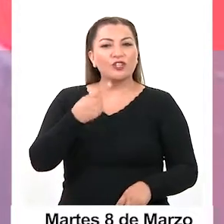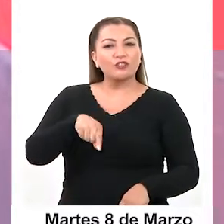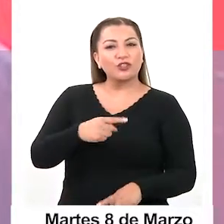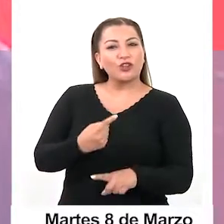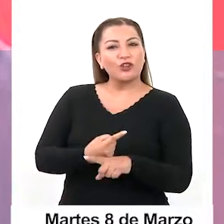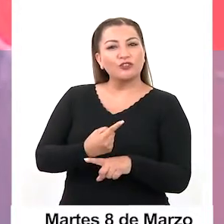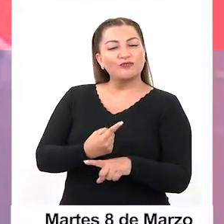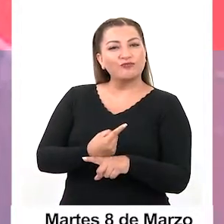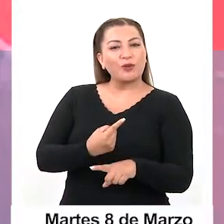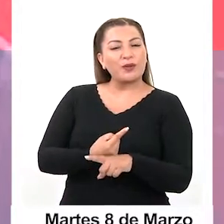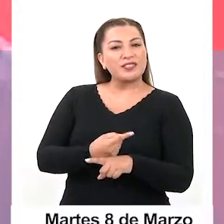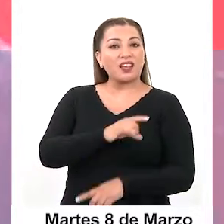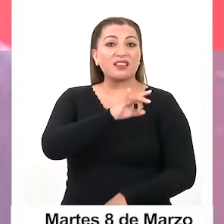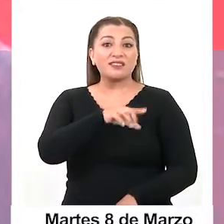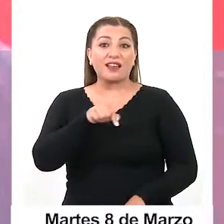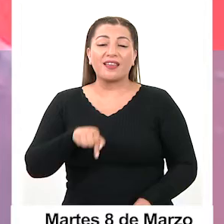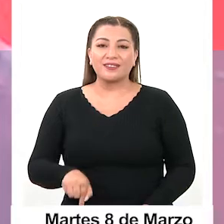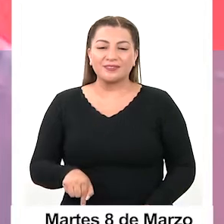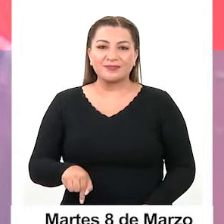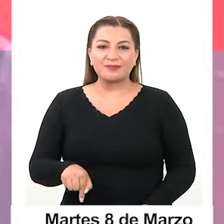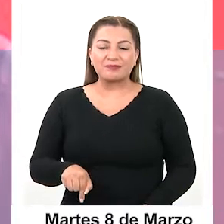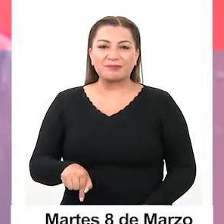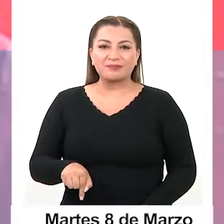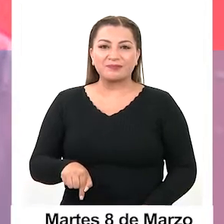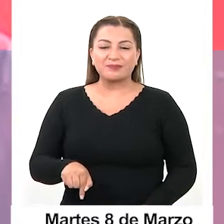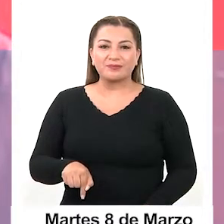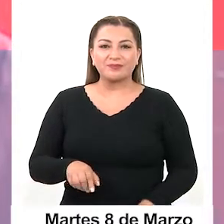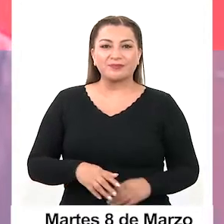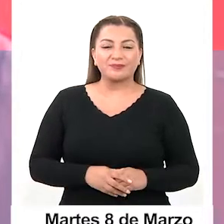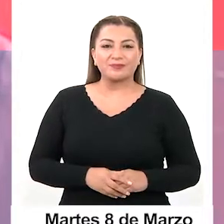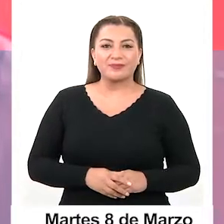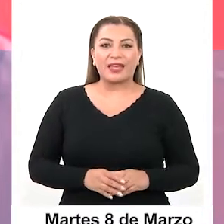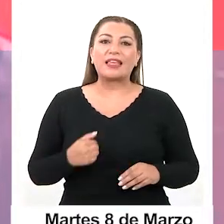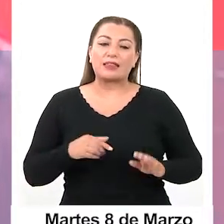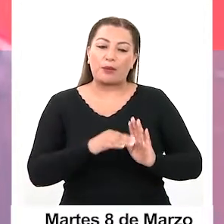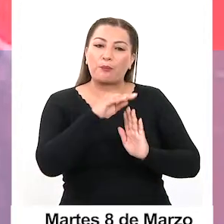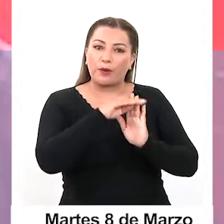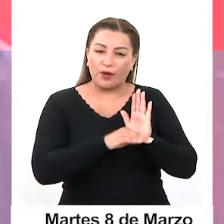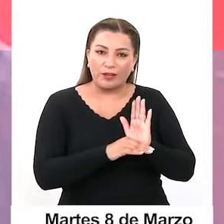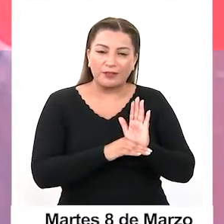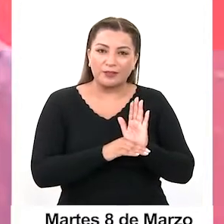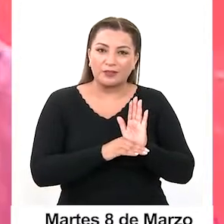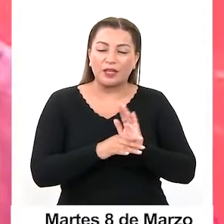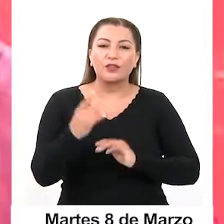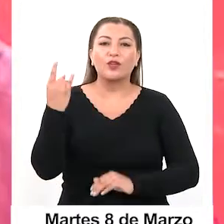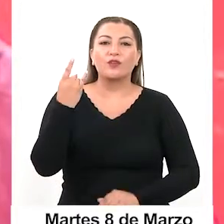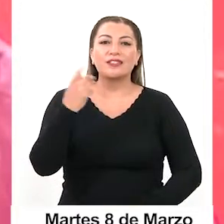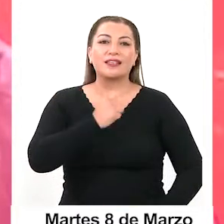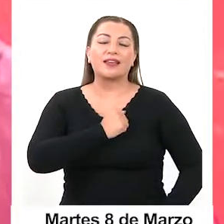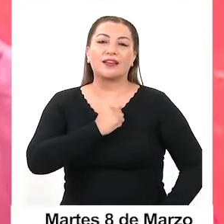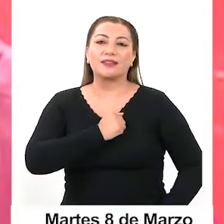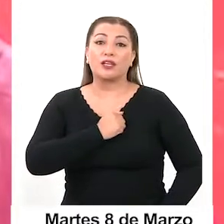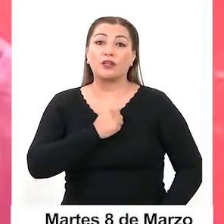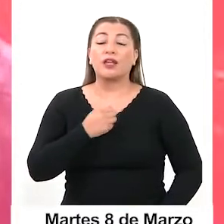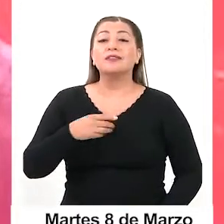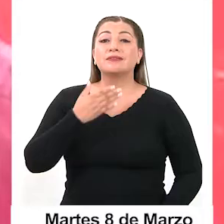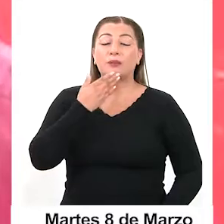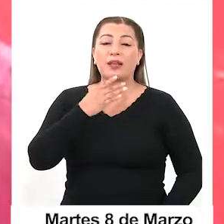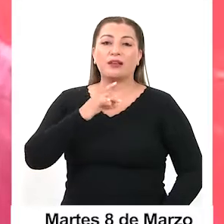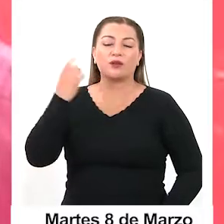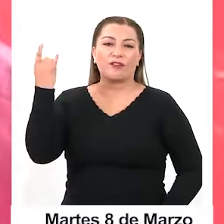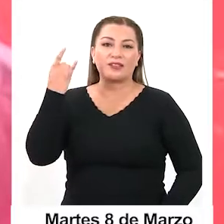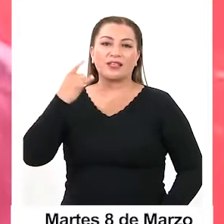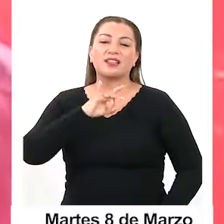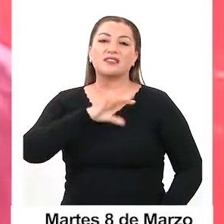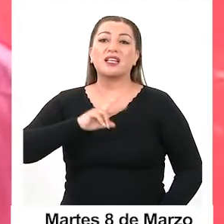Chile, ¿cierto? Así se llama ¿cierto? Este programa de la Universidad Católica de la Universidad de Chile y tenemos a